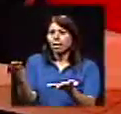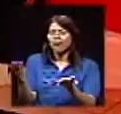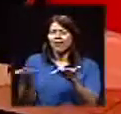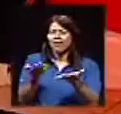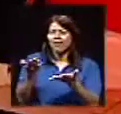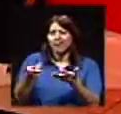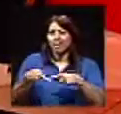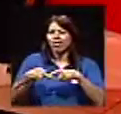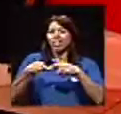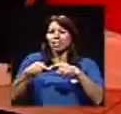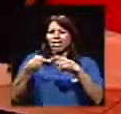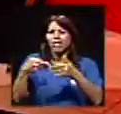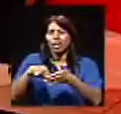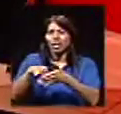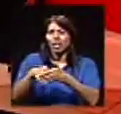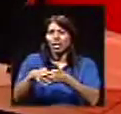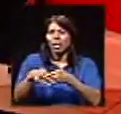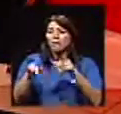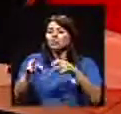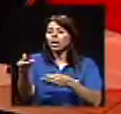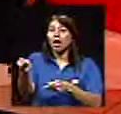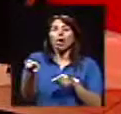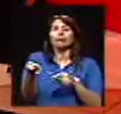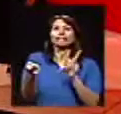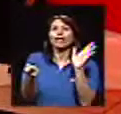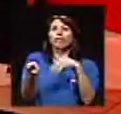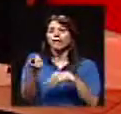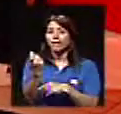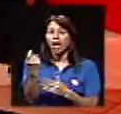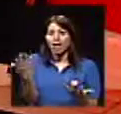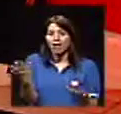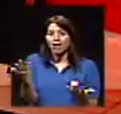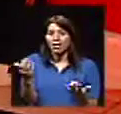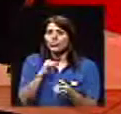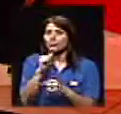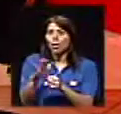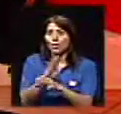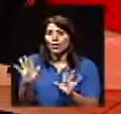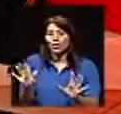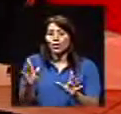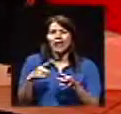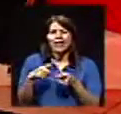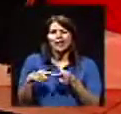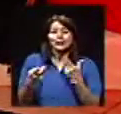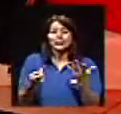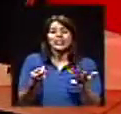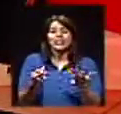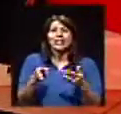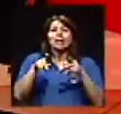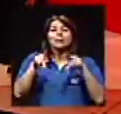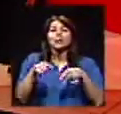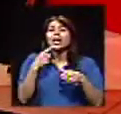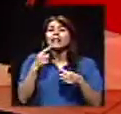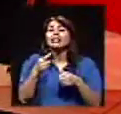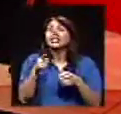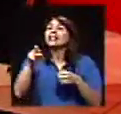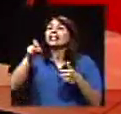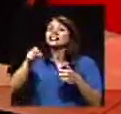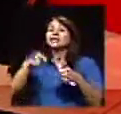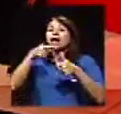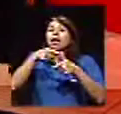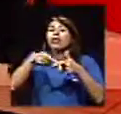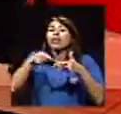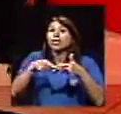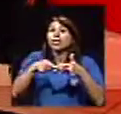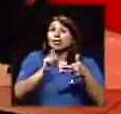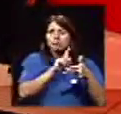han abierto el documento y ya se le dice que está incompleto. Y entonces le dicen que ocupa usted por partes y la persona tiene que